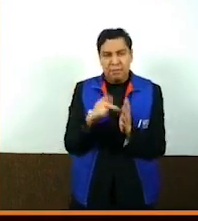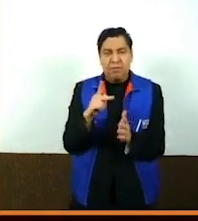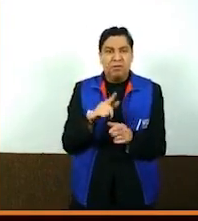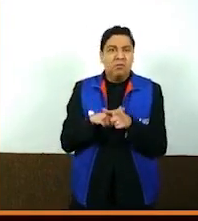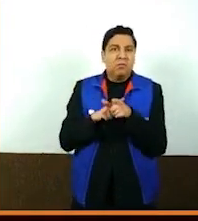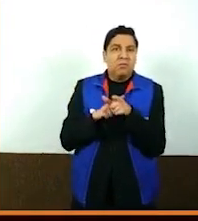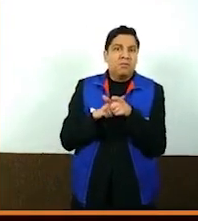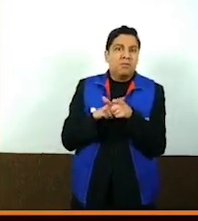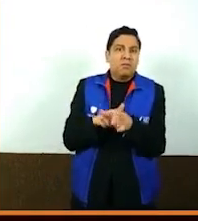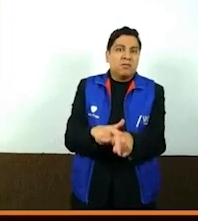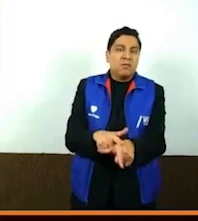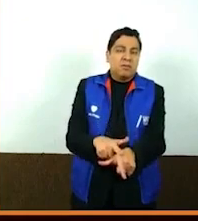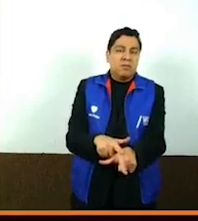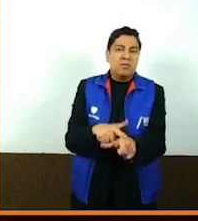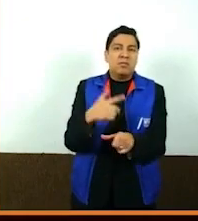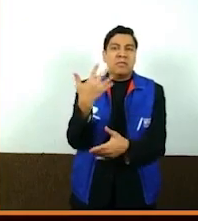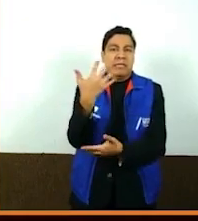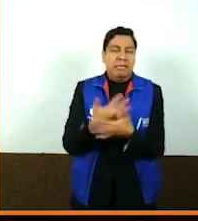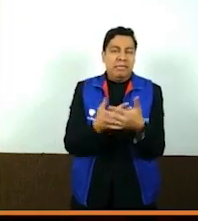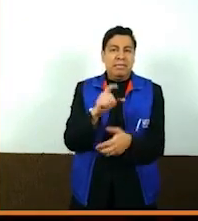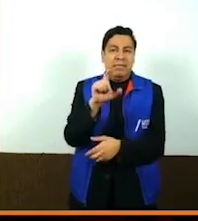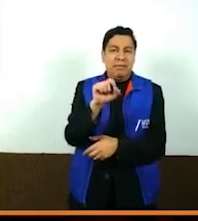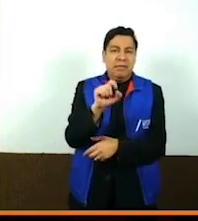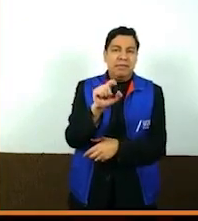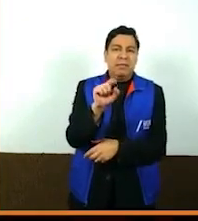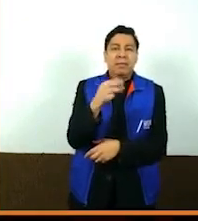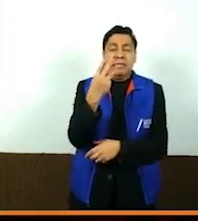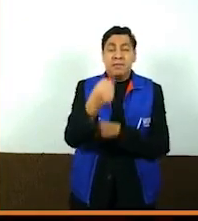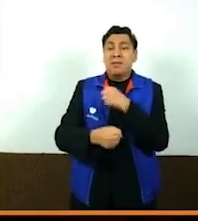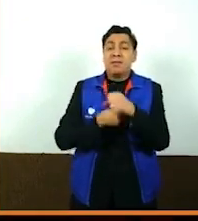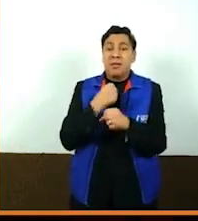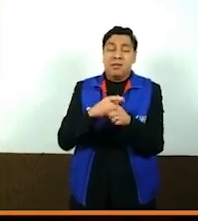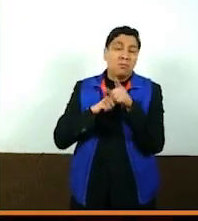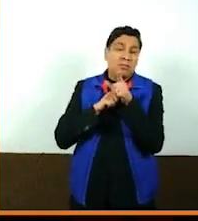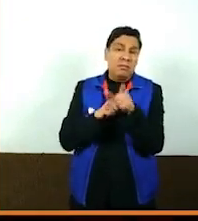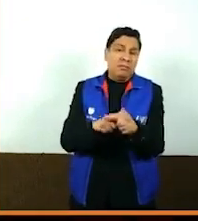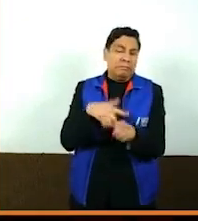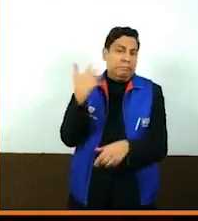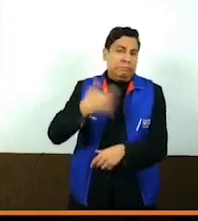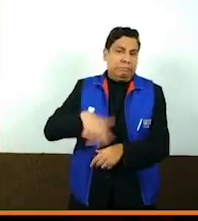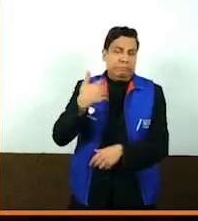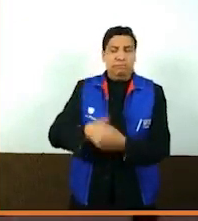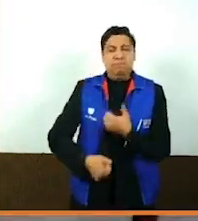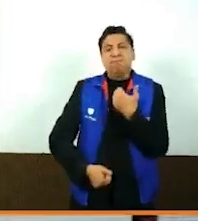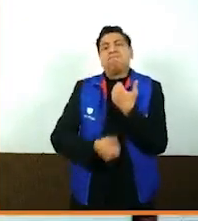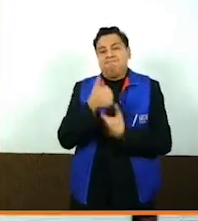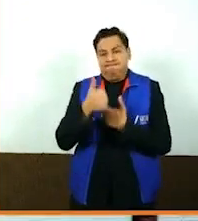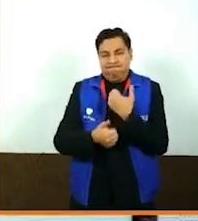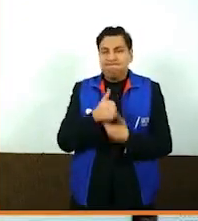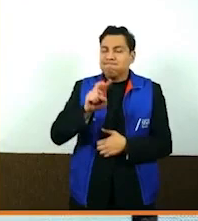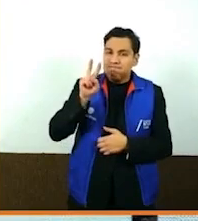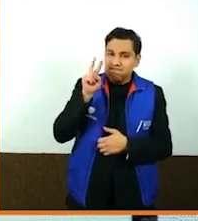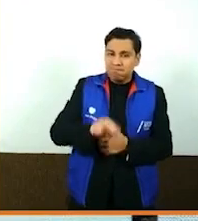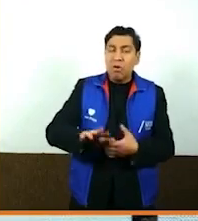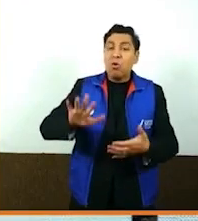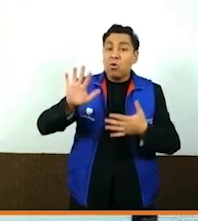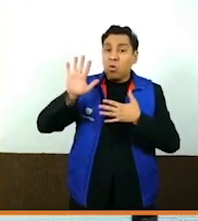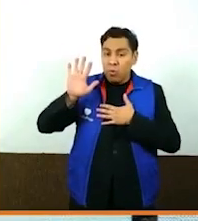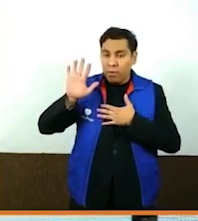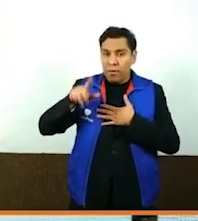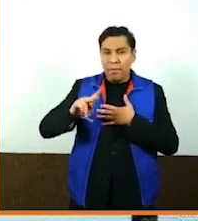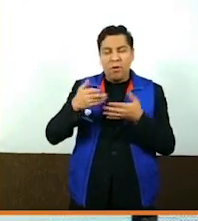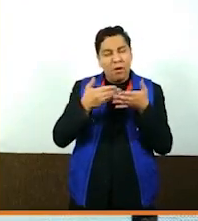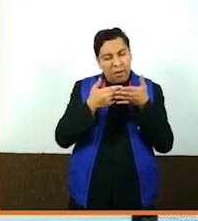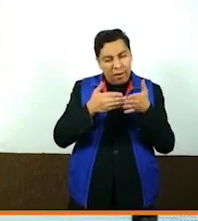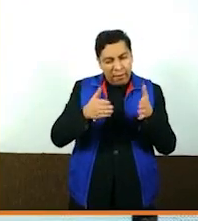20, 23 años sí es un reto y es un compromiso, pero también es una